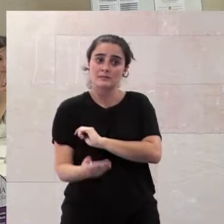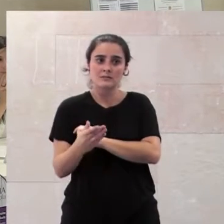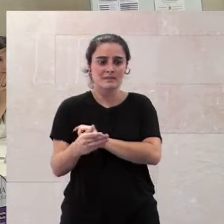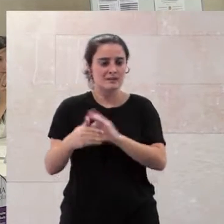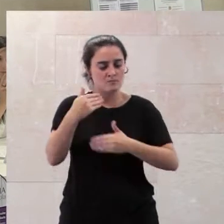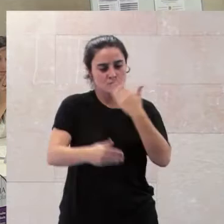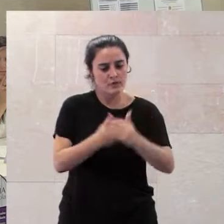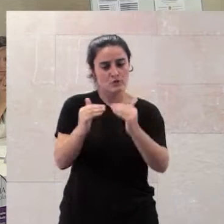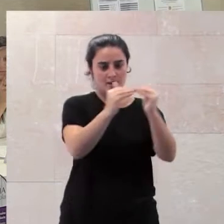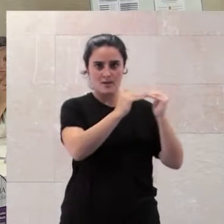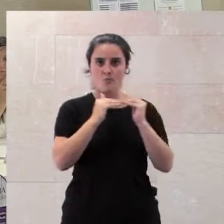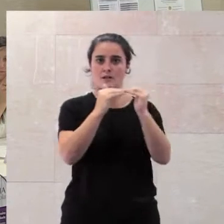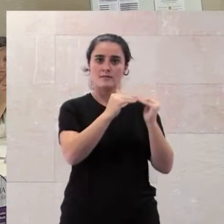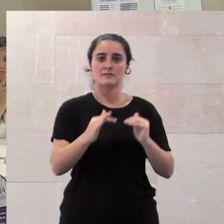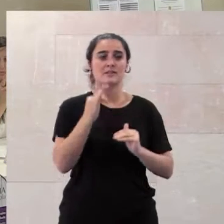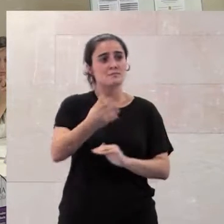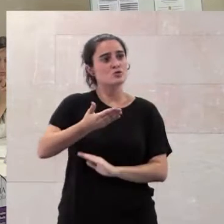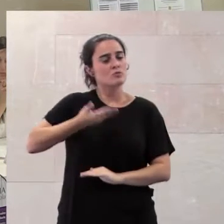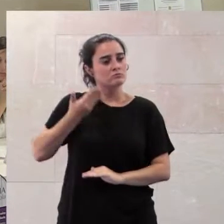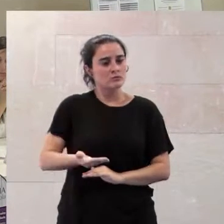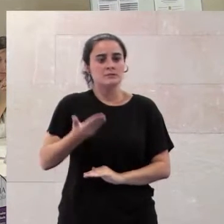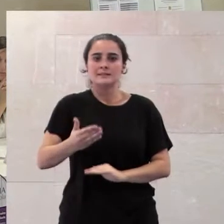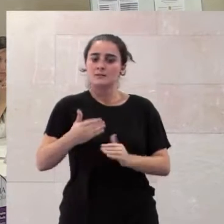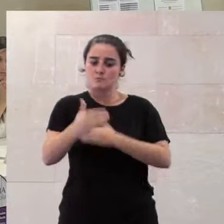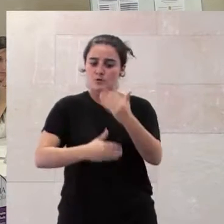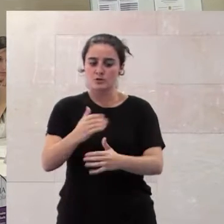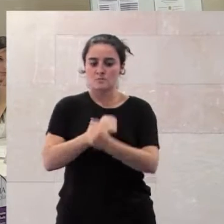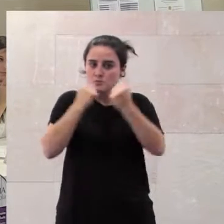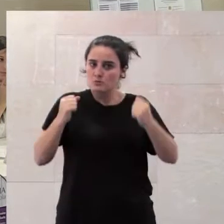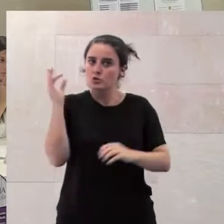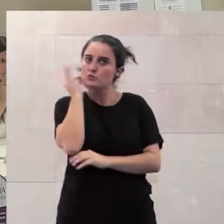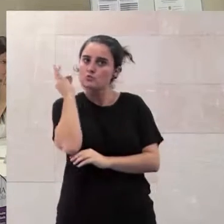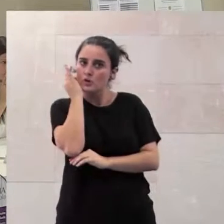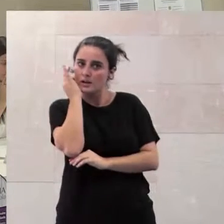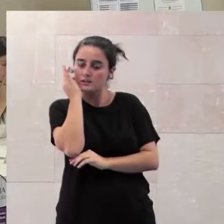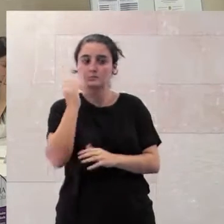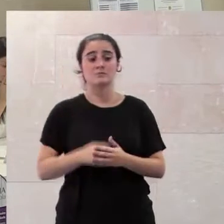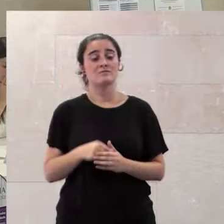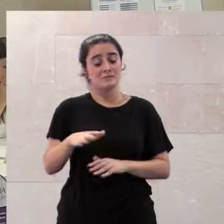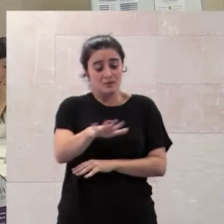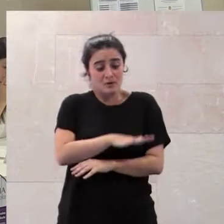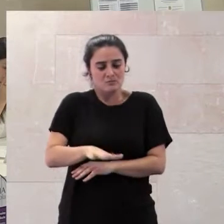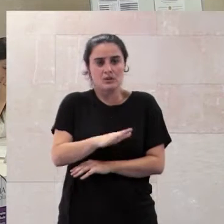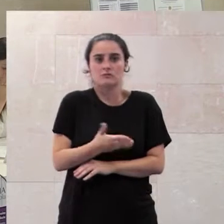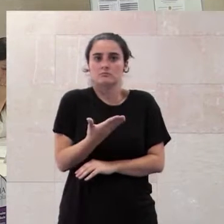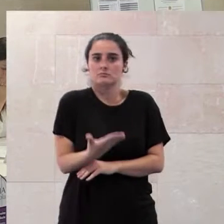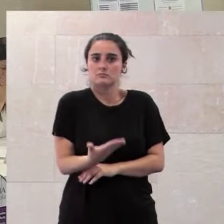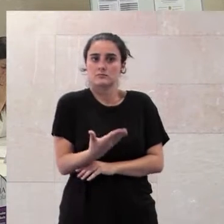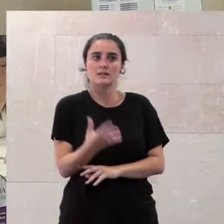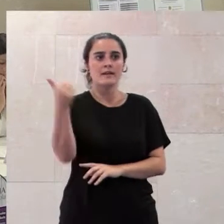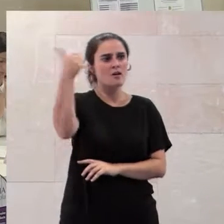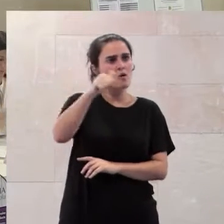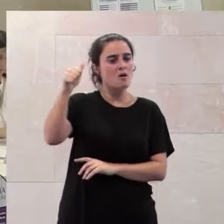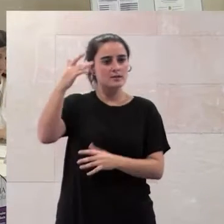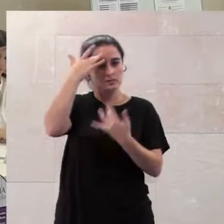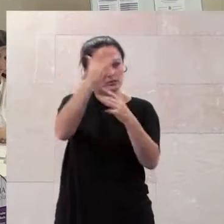de la igualdad y para garantizar también los procesos de empoderamiento de mujeres. También son espacios clave para que los hombres con cierta